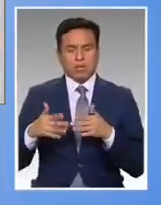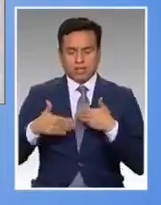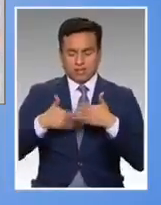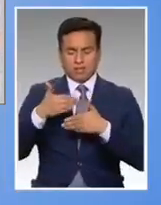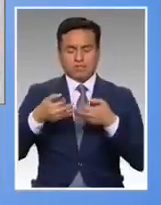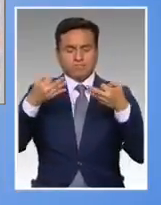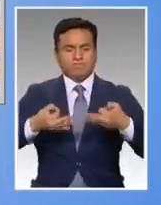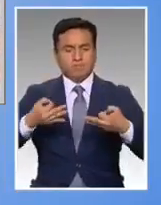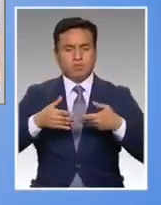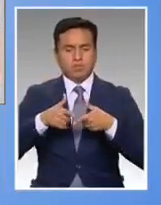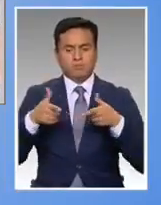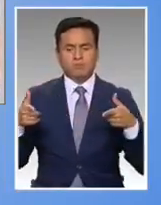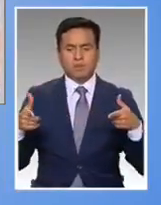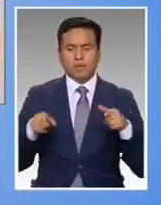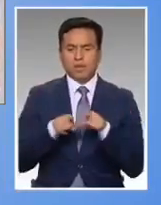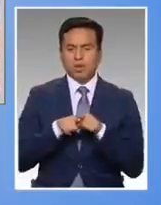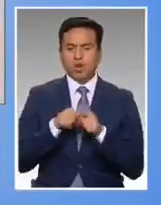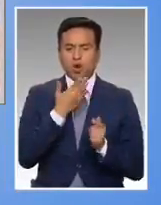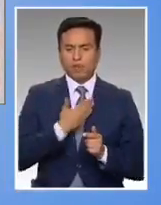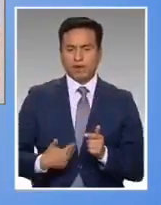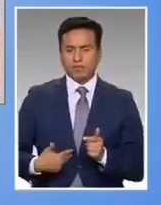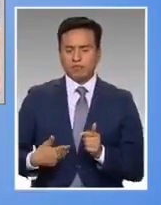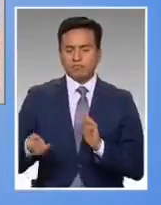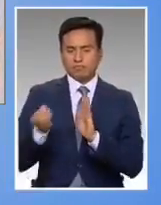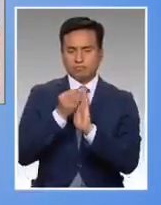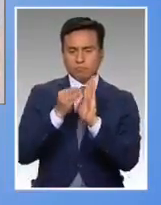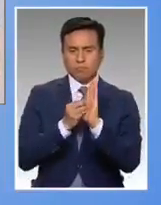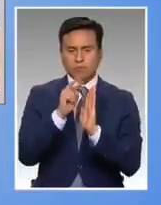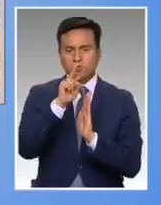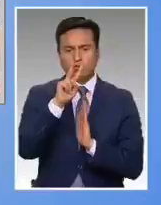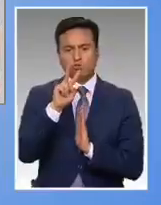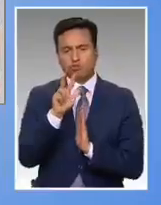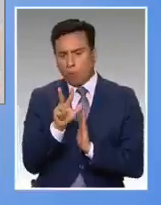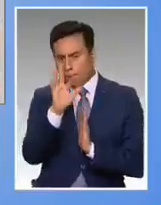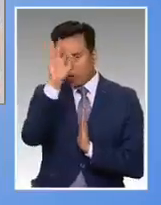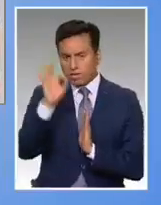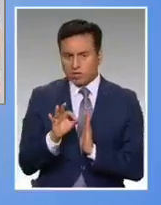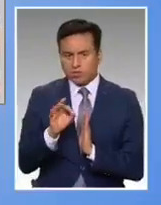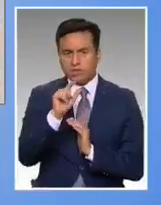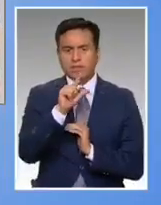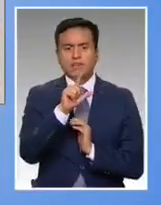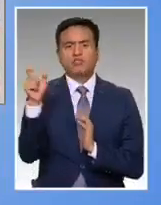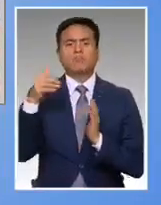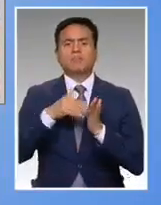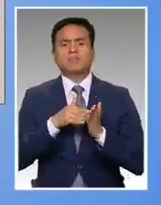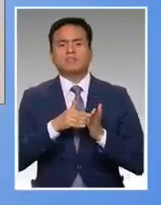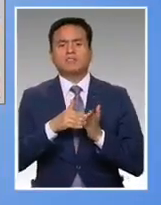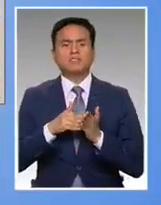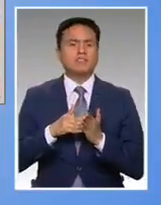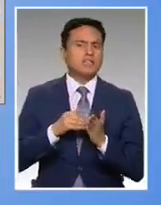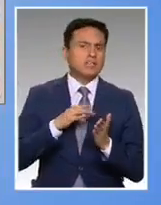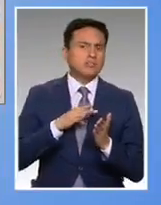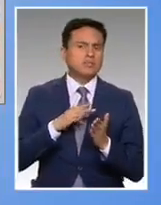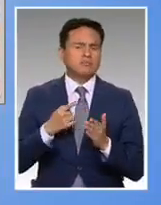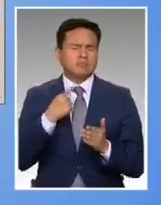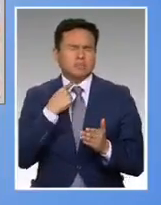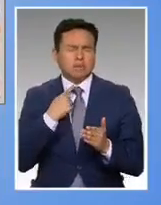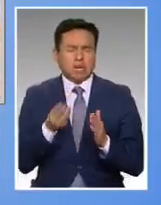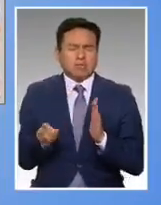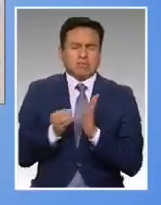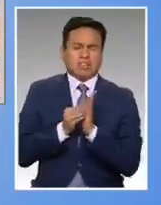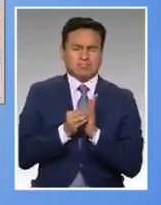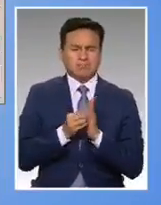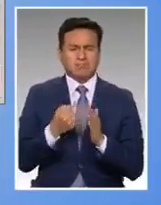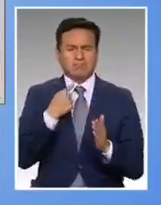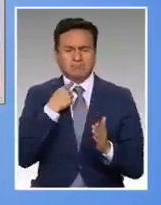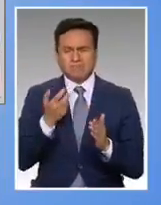de la seguridad y que durante este gobierno ha vuelto a incrementarse hasta 28 por ciento 700.000 chilenos han sido víctimas adicionales de